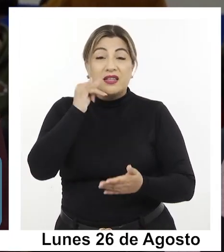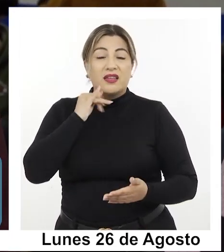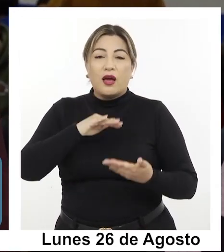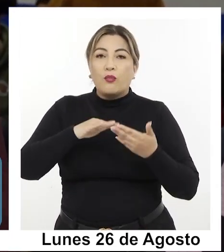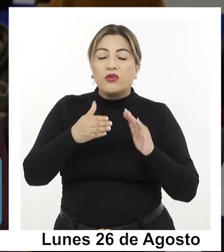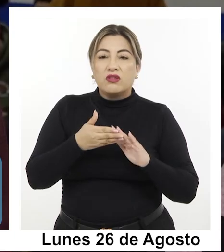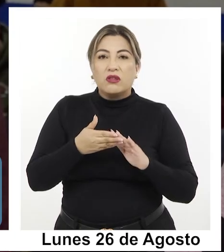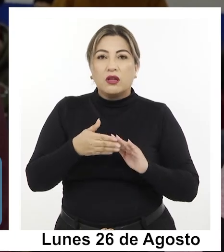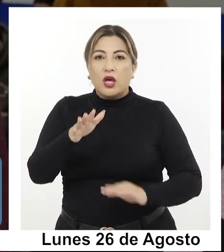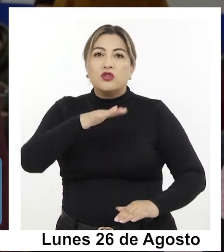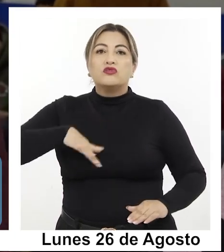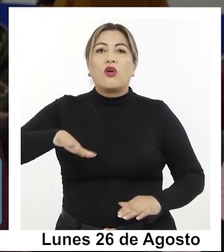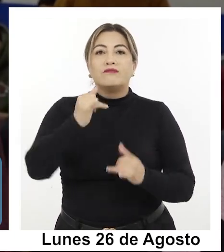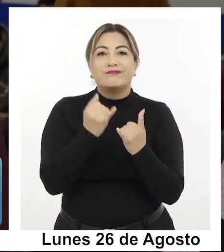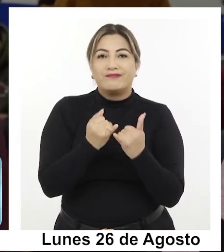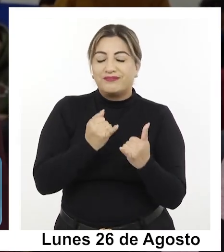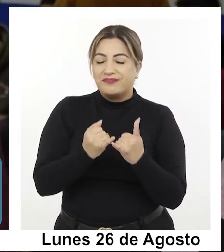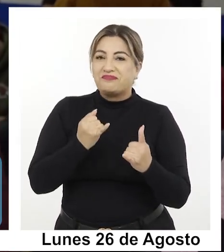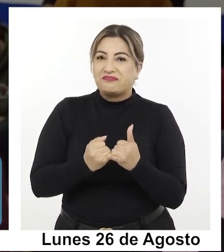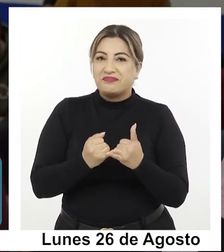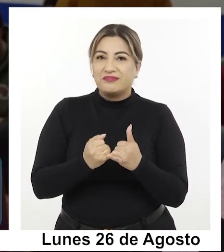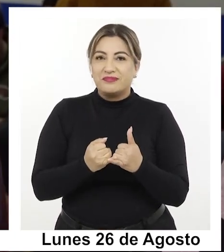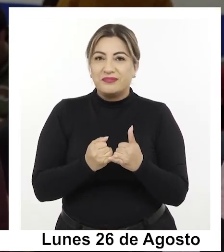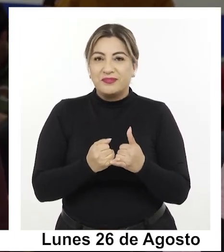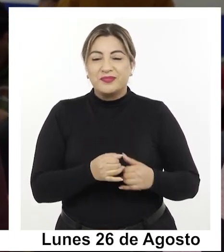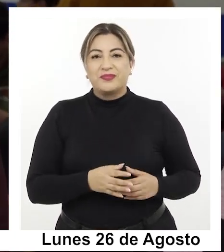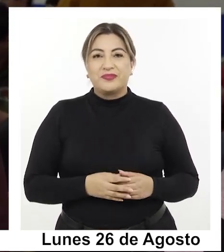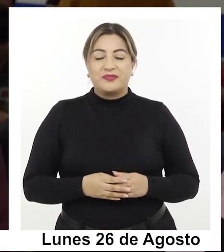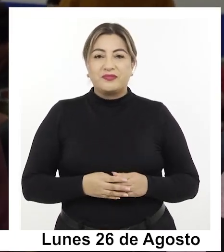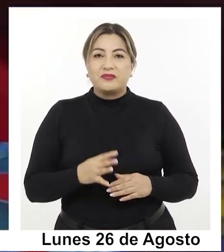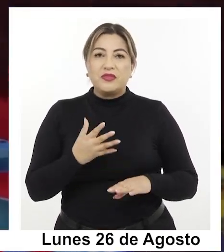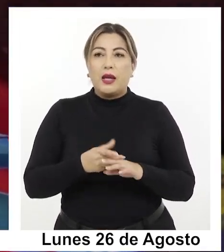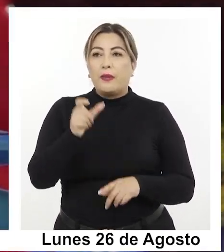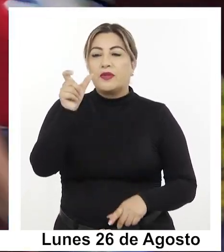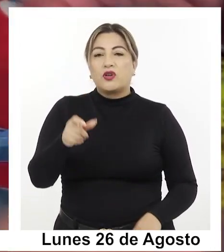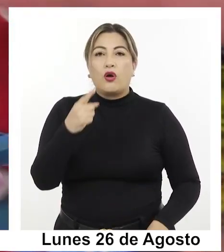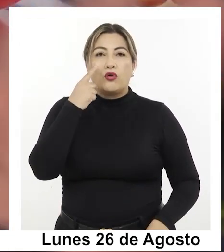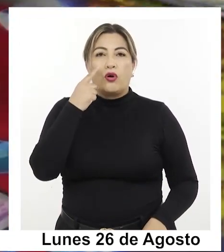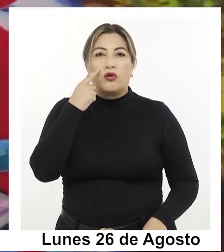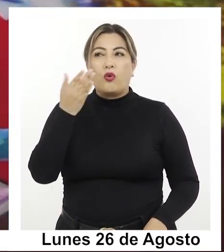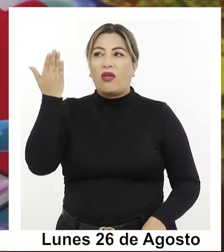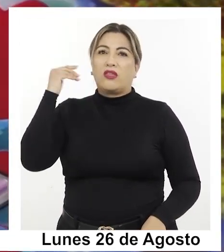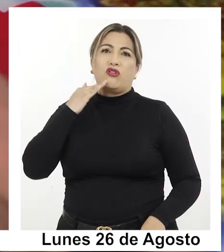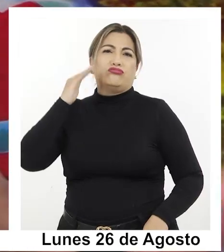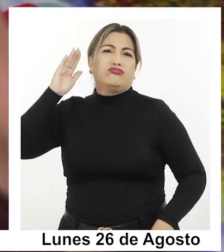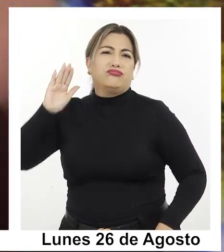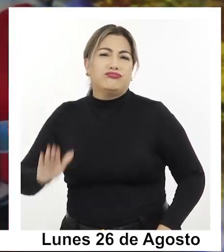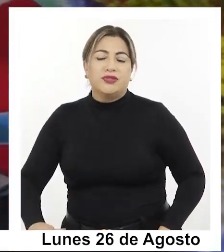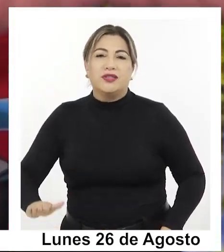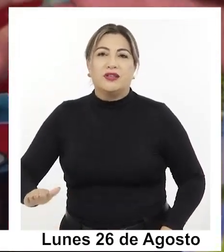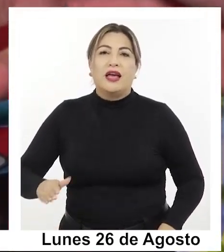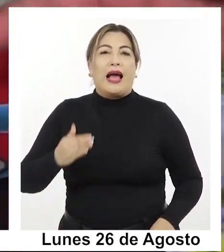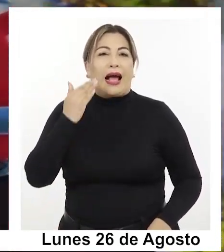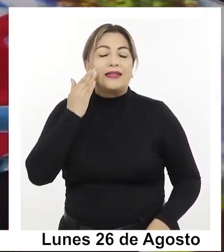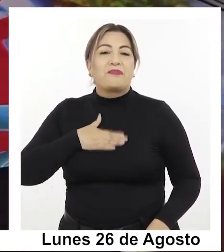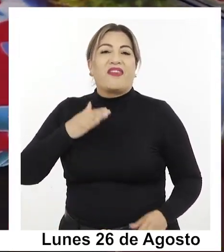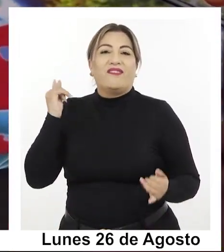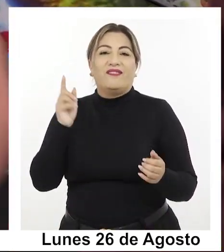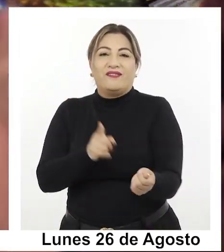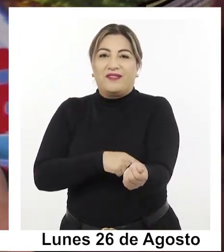la comunidad, somos todos amigos. O sea, hay gente que yo conozco desde que soy chico, que son prácticamente familia